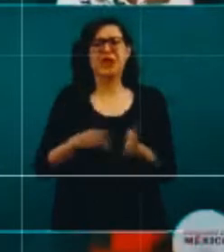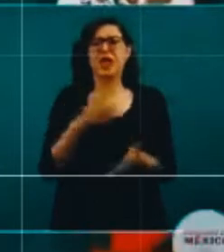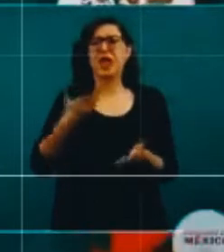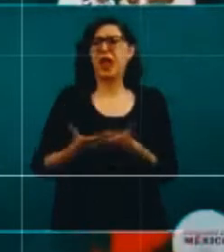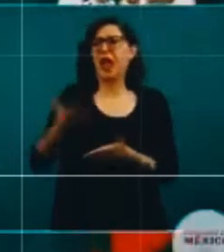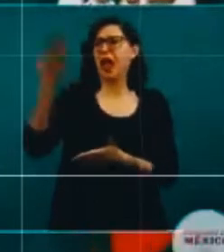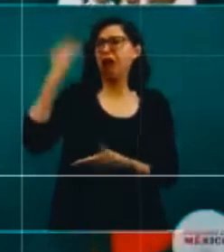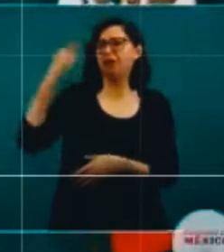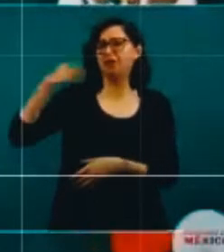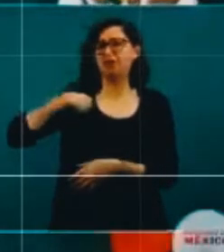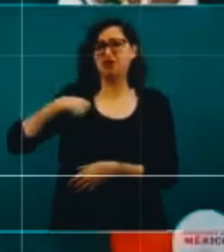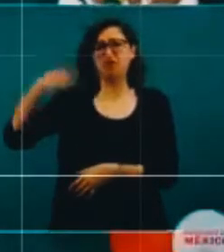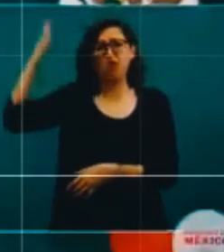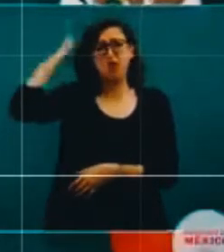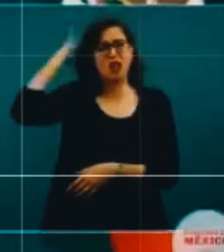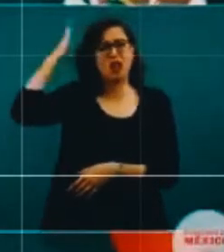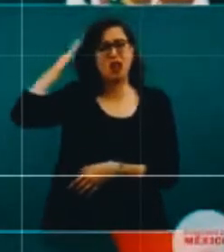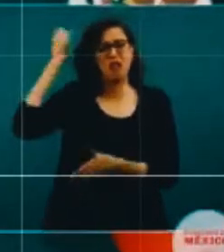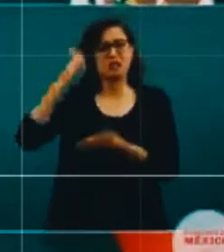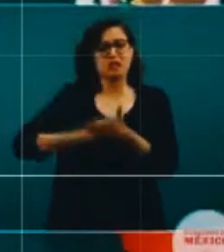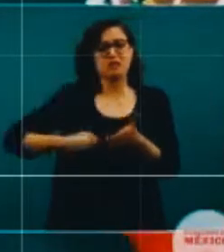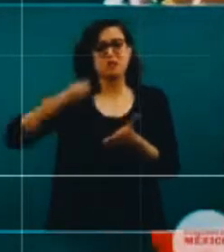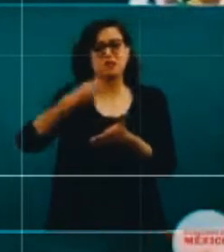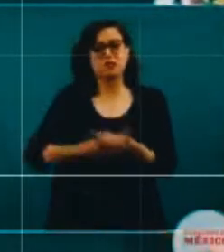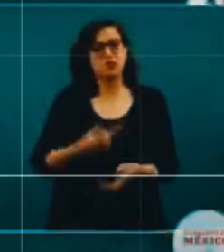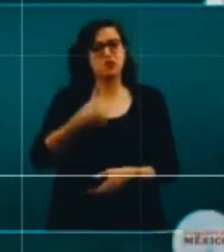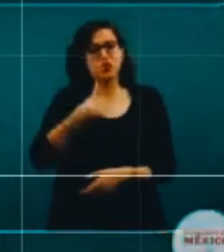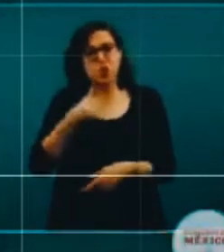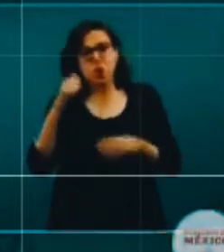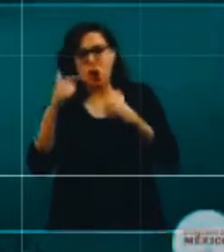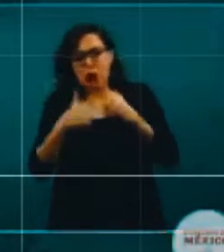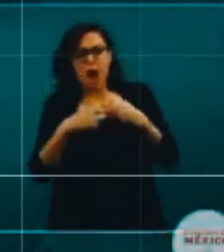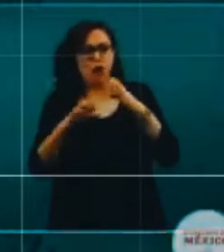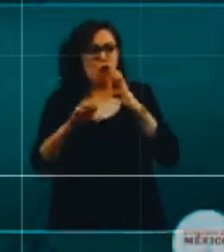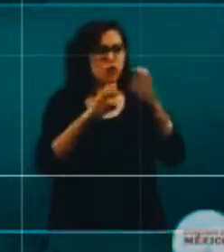de oposición, no me daban entrevistas,